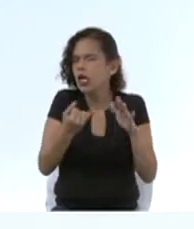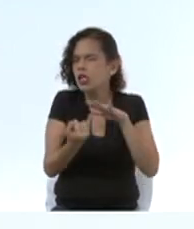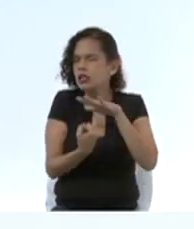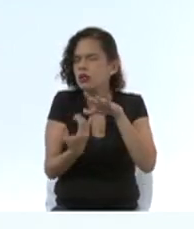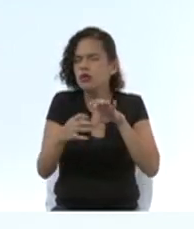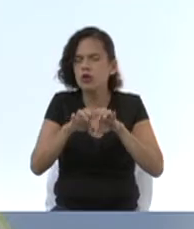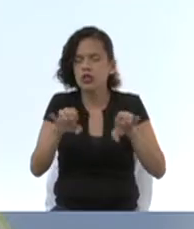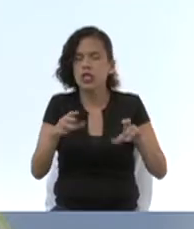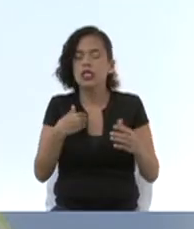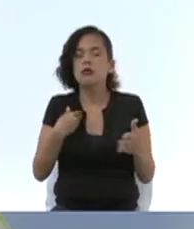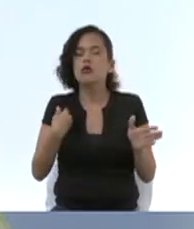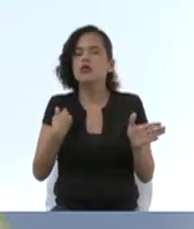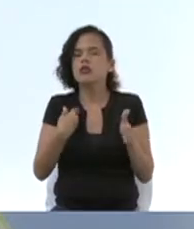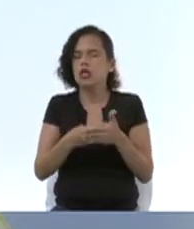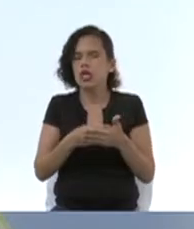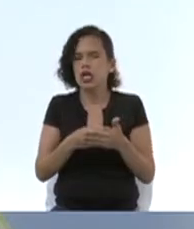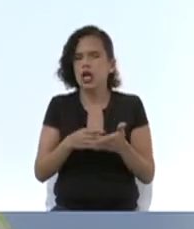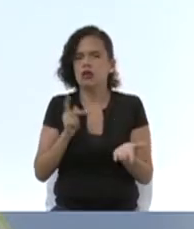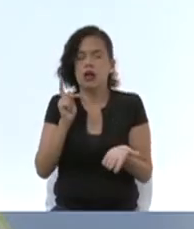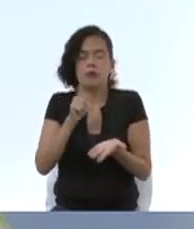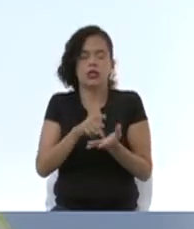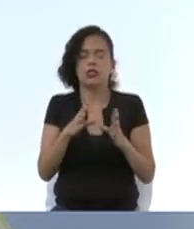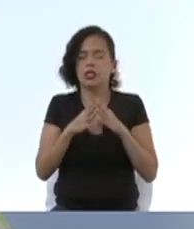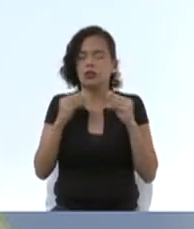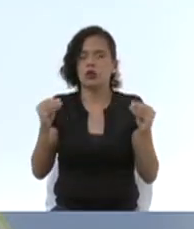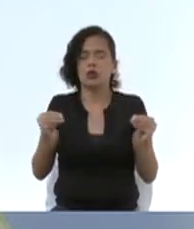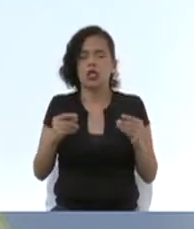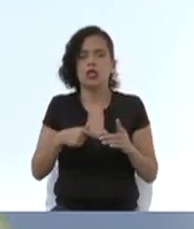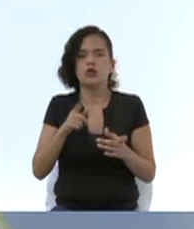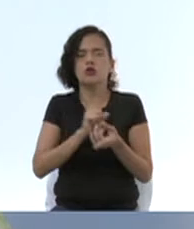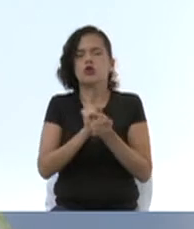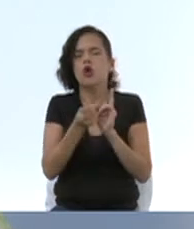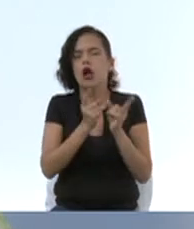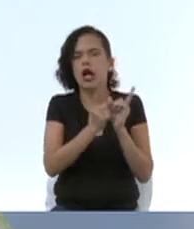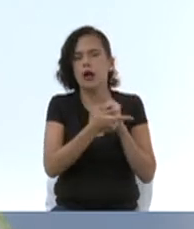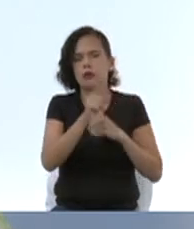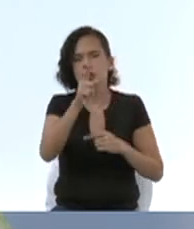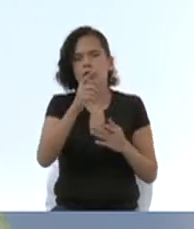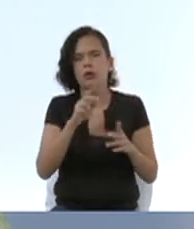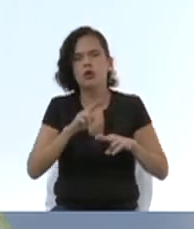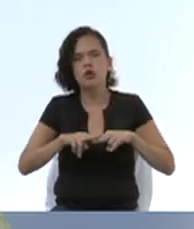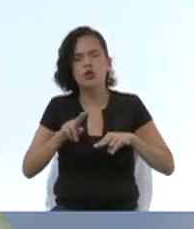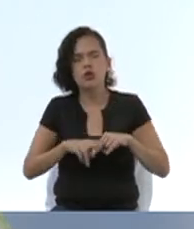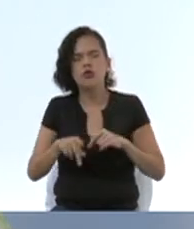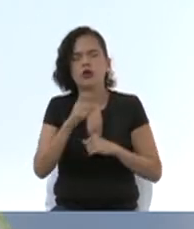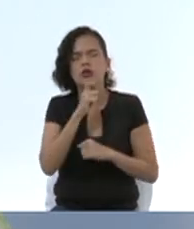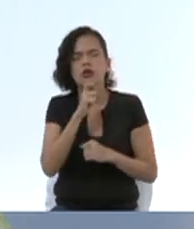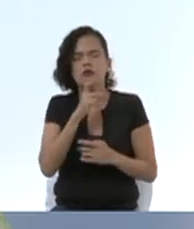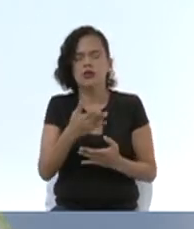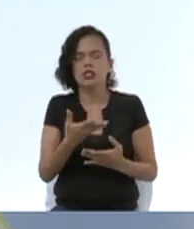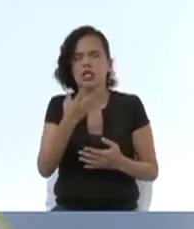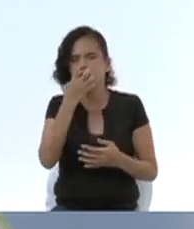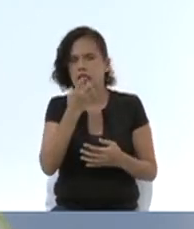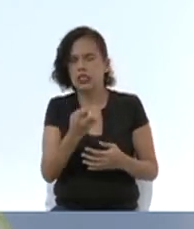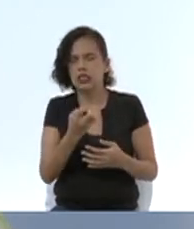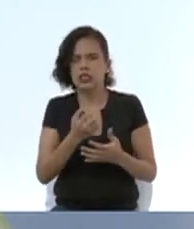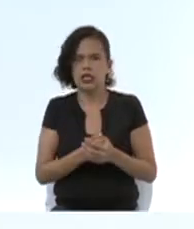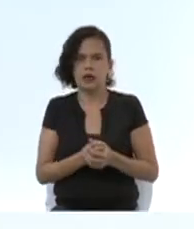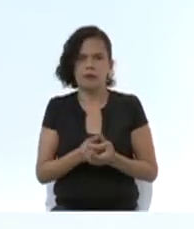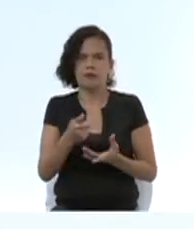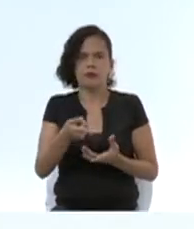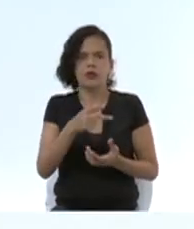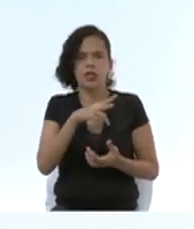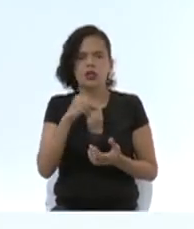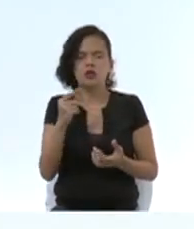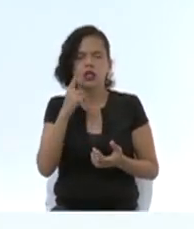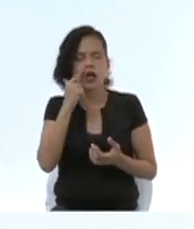estamos cerrando en la presencialidad total. Esos son cambios que quizás para algunos niños fueron difíciles de asimilar, quizás todavía